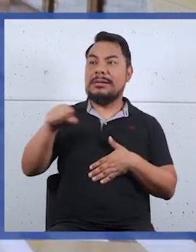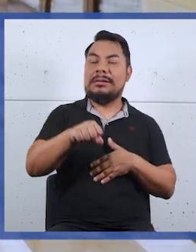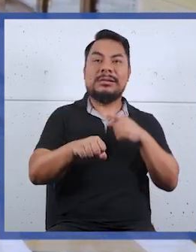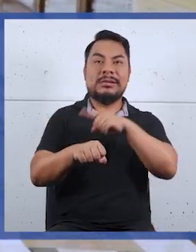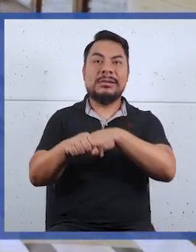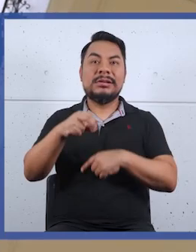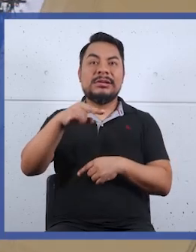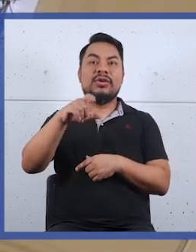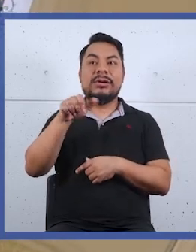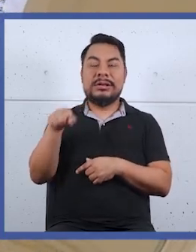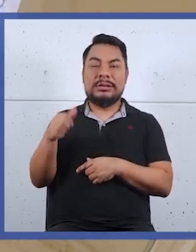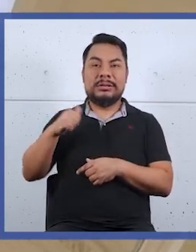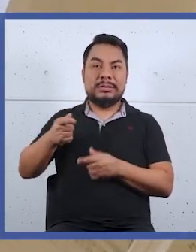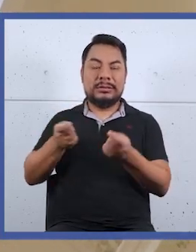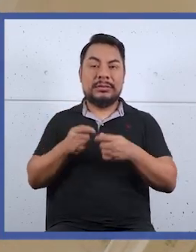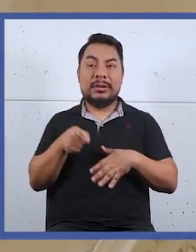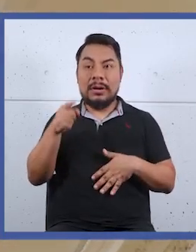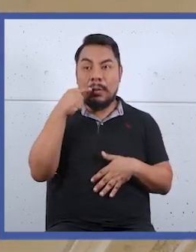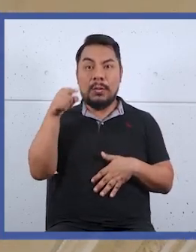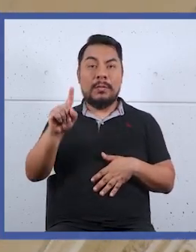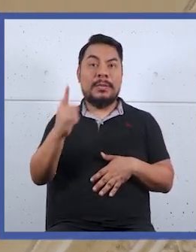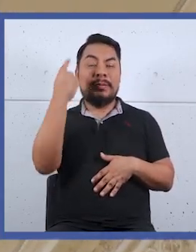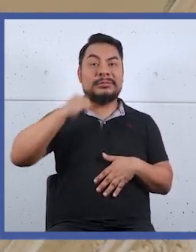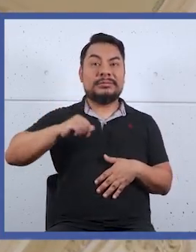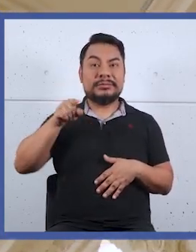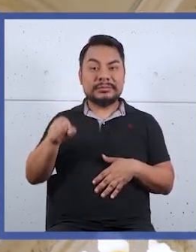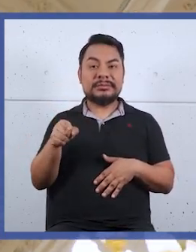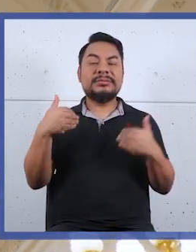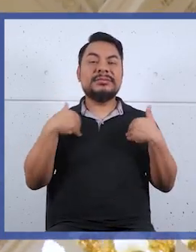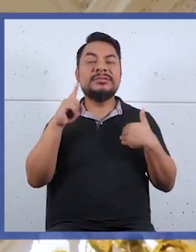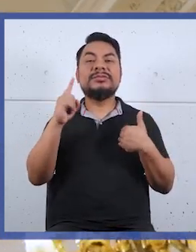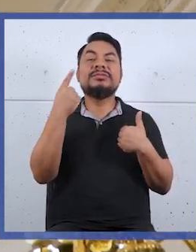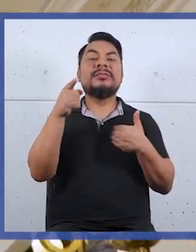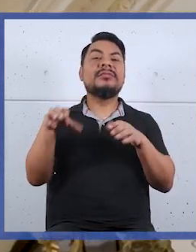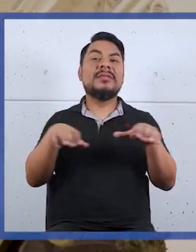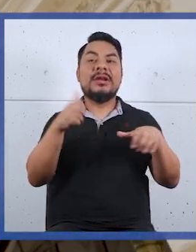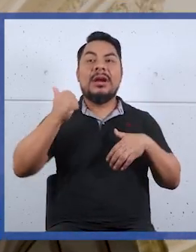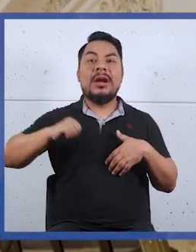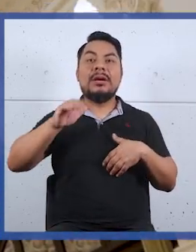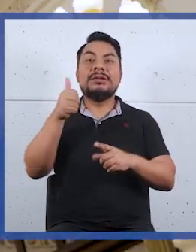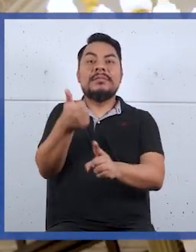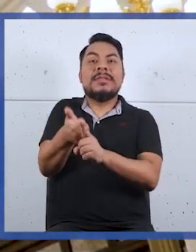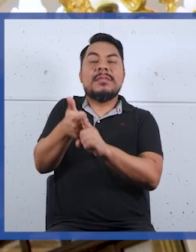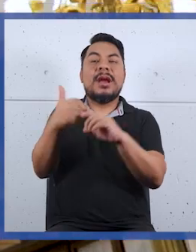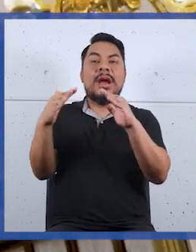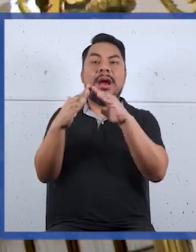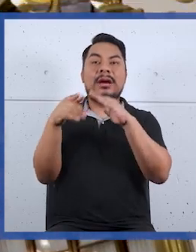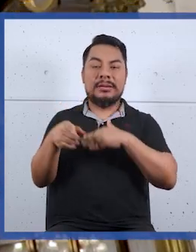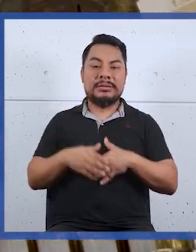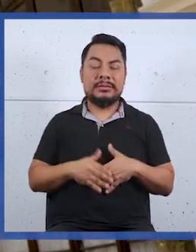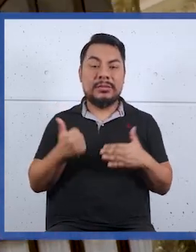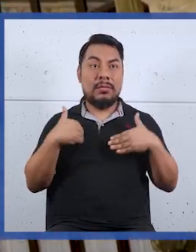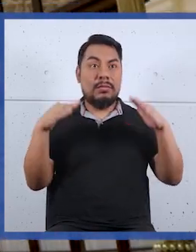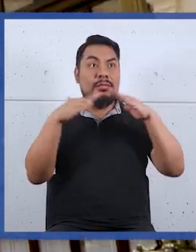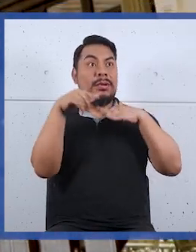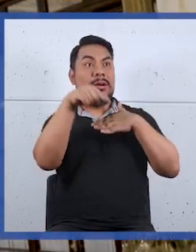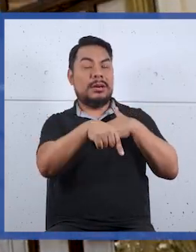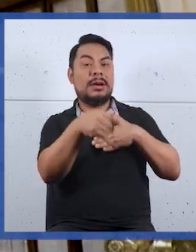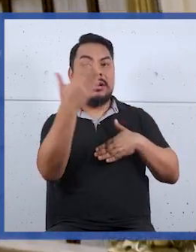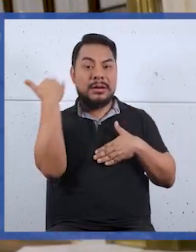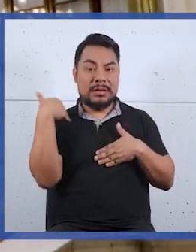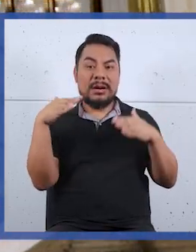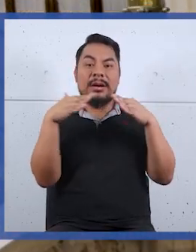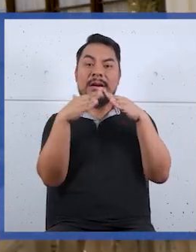Rivera y Laredo. Y sin embargo, este señor, el primer alcalde, él tenía que cumplir las funciones como alcalde en su misma casa, porque el Palacio Municipal